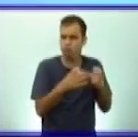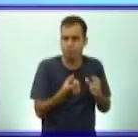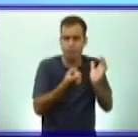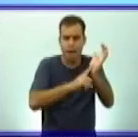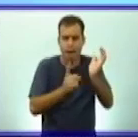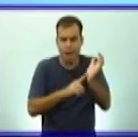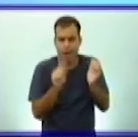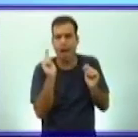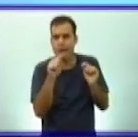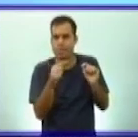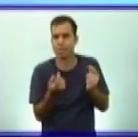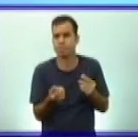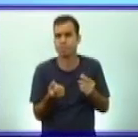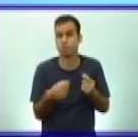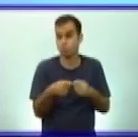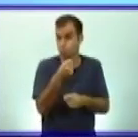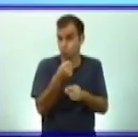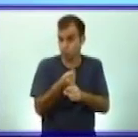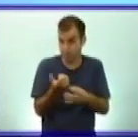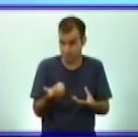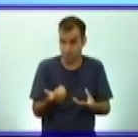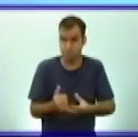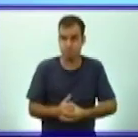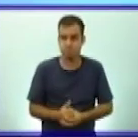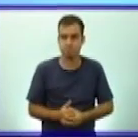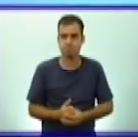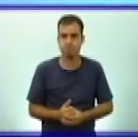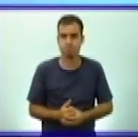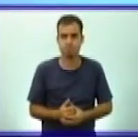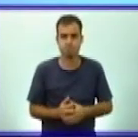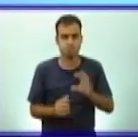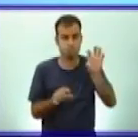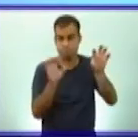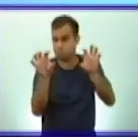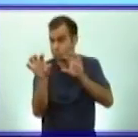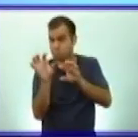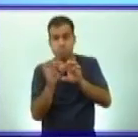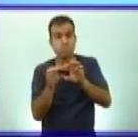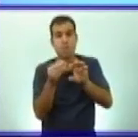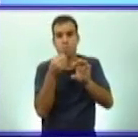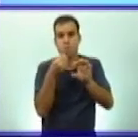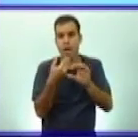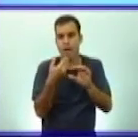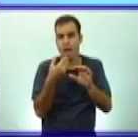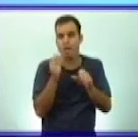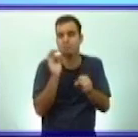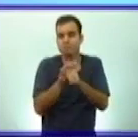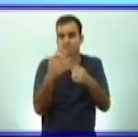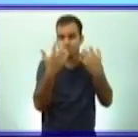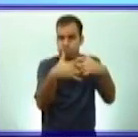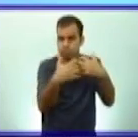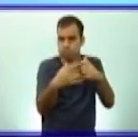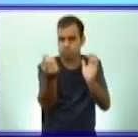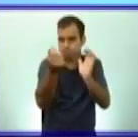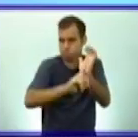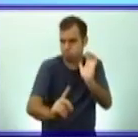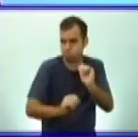permitido en localidades obtener y garantizar la energía eléctrica para